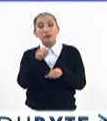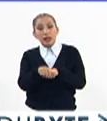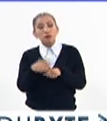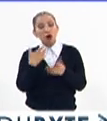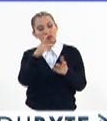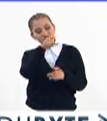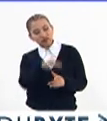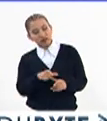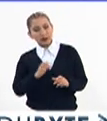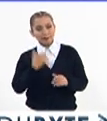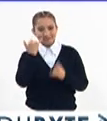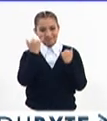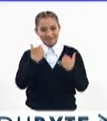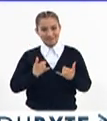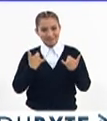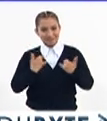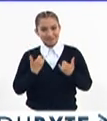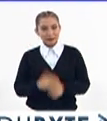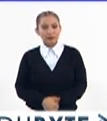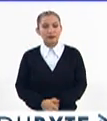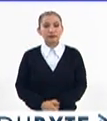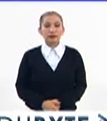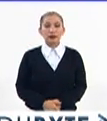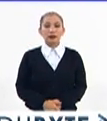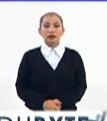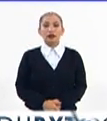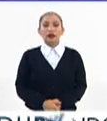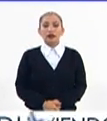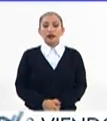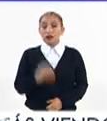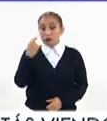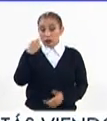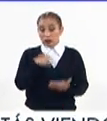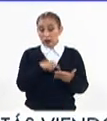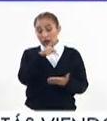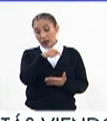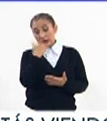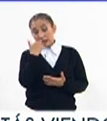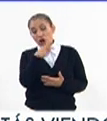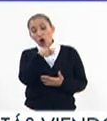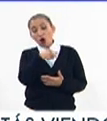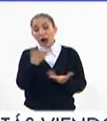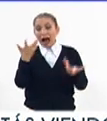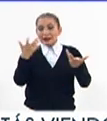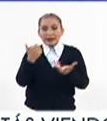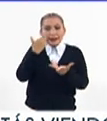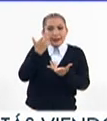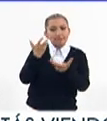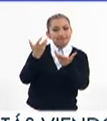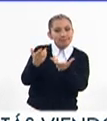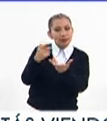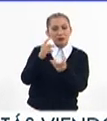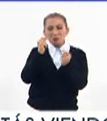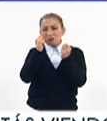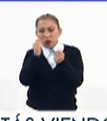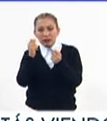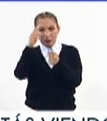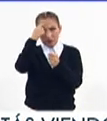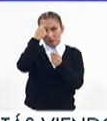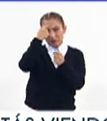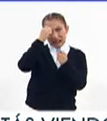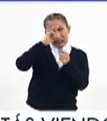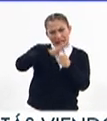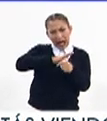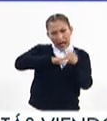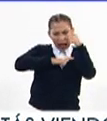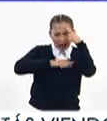parte del perfil de un emprendedor. Creo que el querer que las cosas ocurran, más allá de que lo piense, más allá